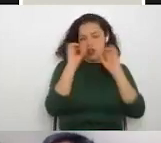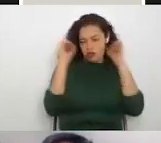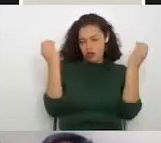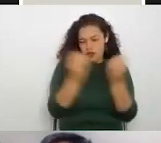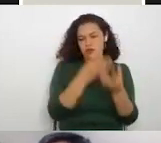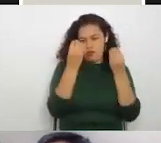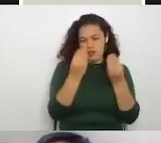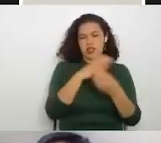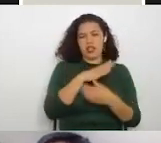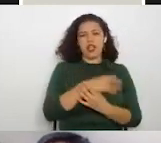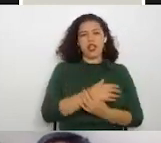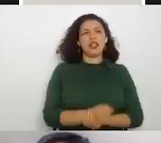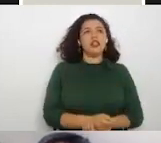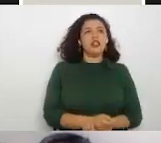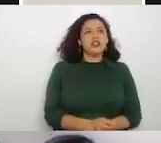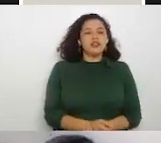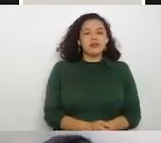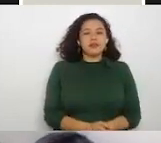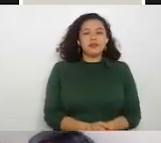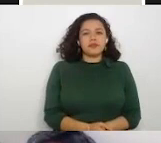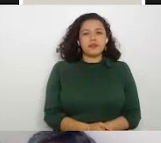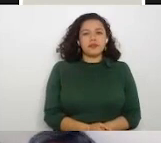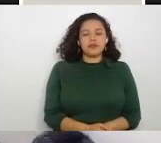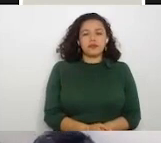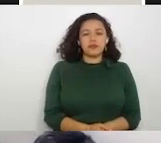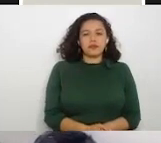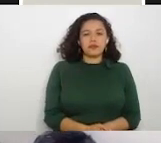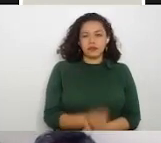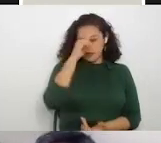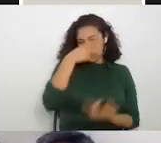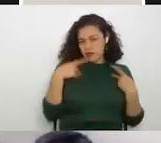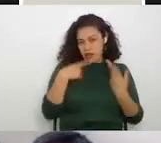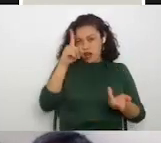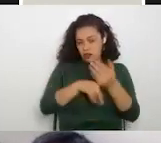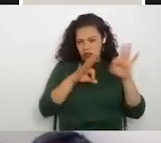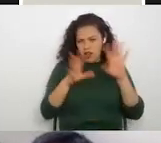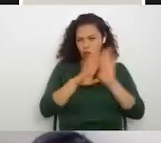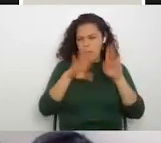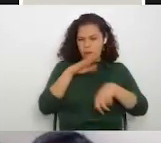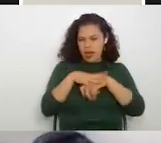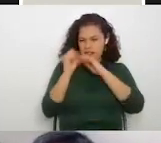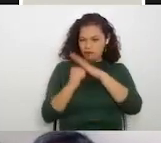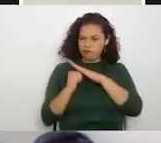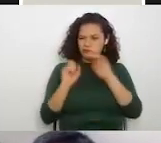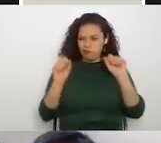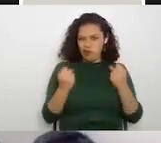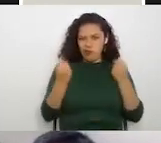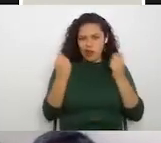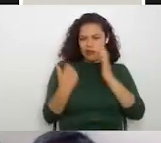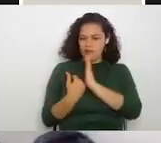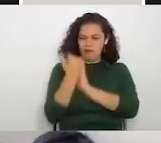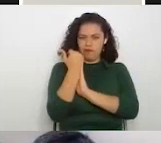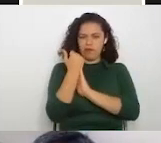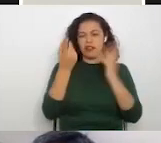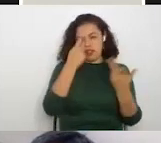busca, digamos como empoderar, ¿no?, al personal y garantizar que a través de un código